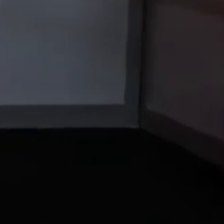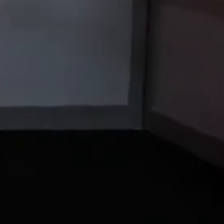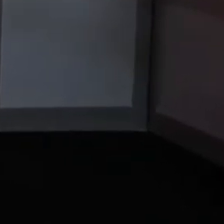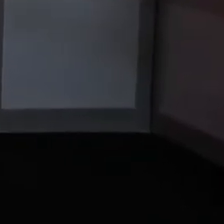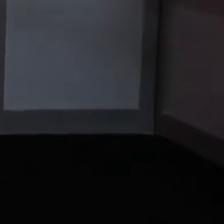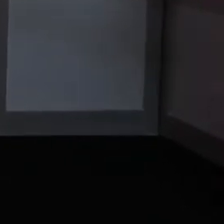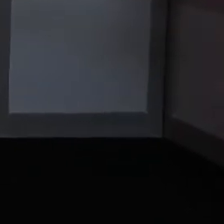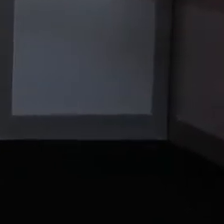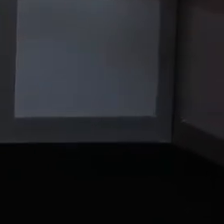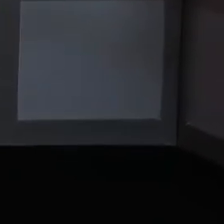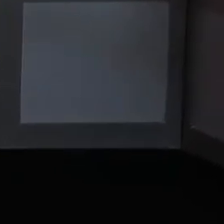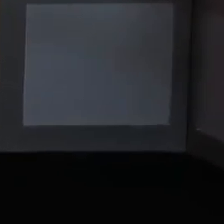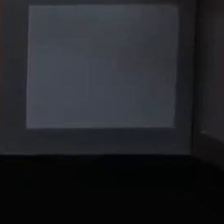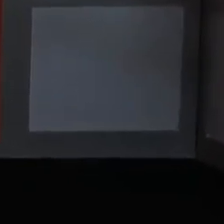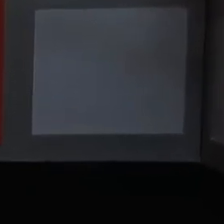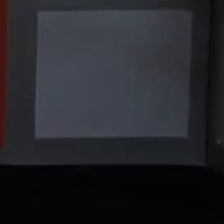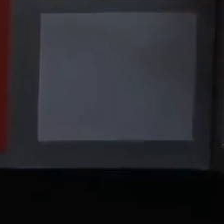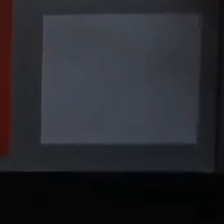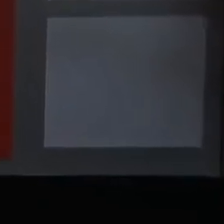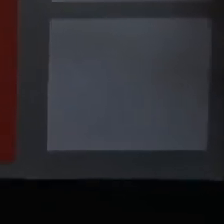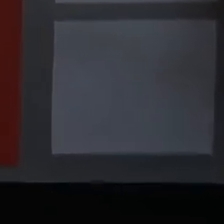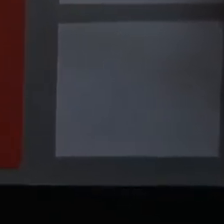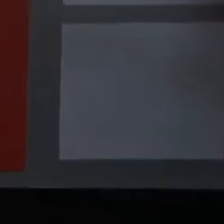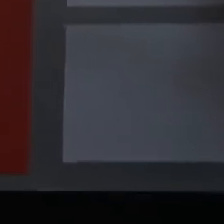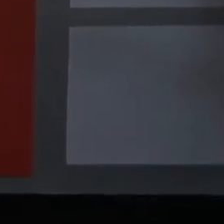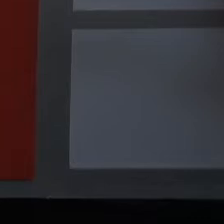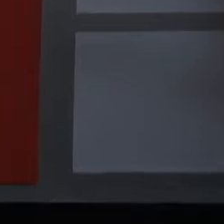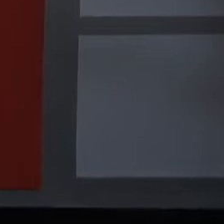Se alzaba en una tenue claridad.